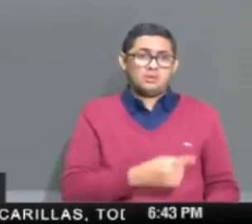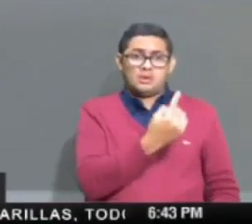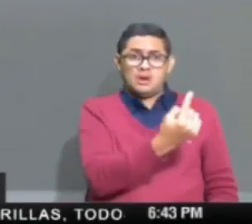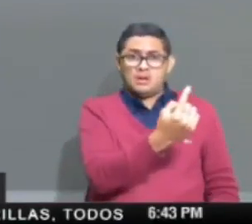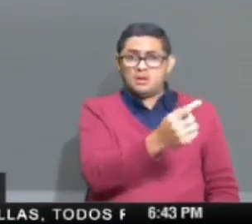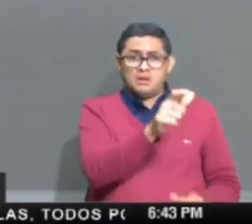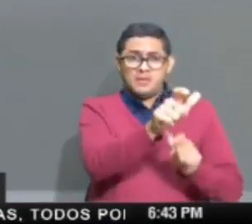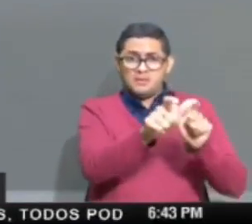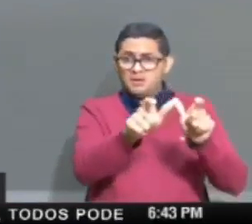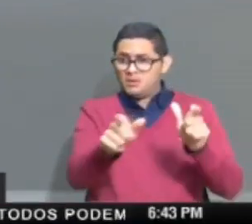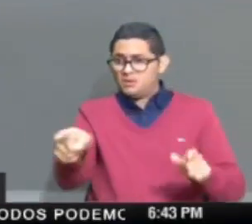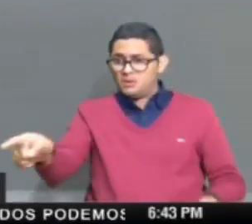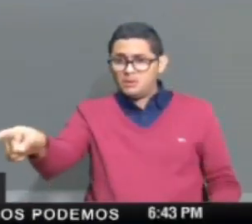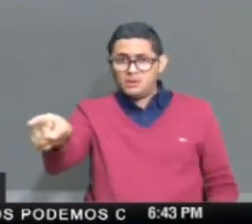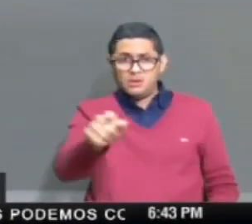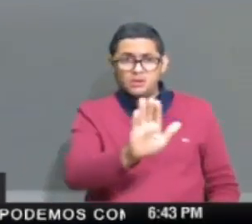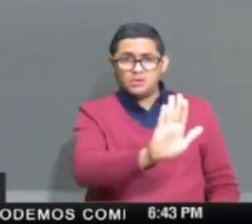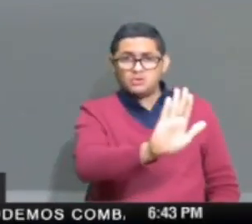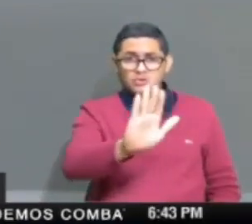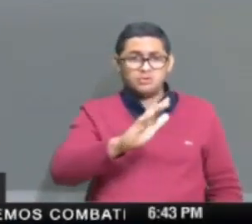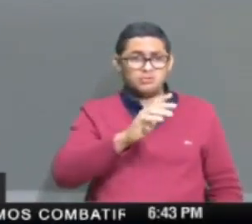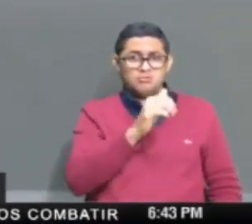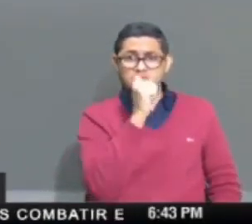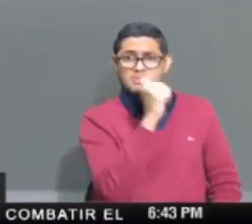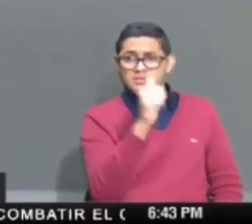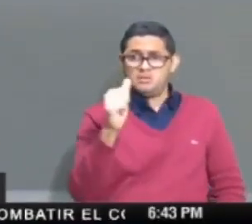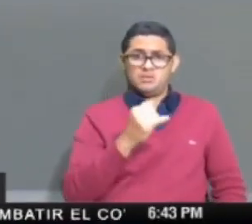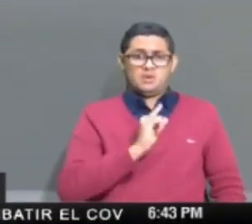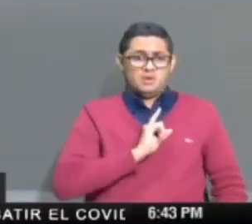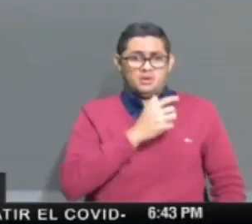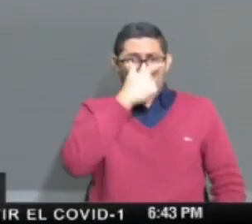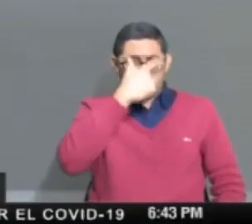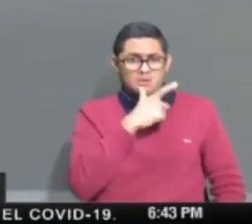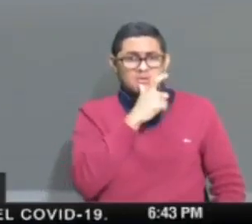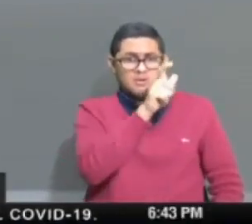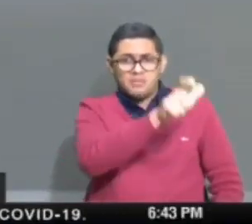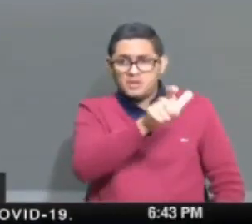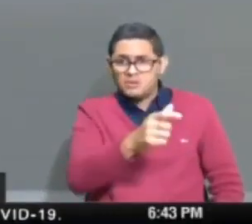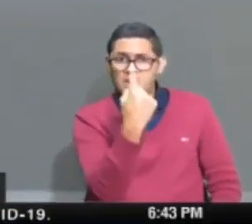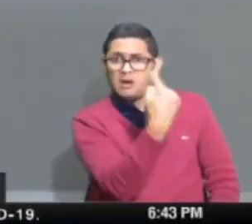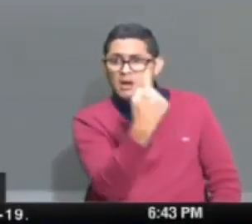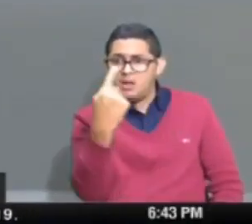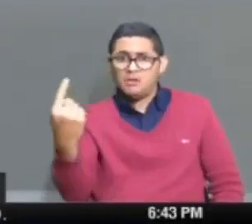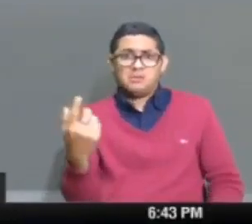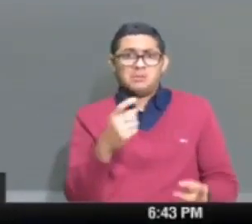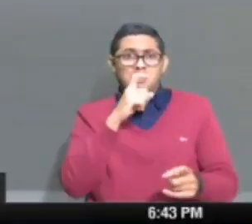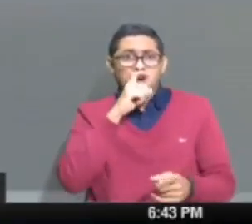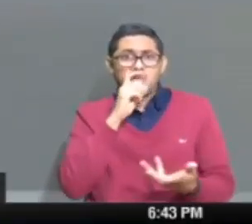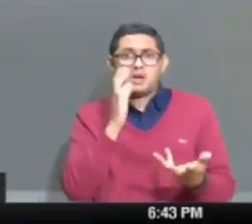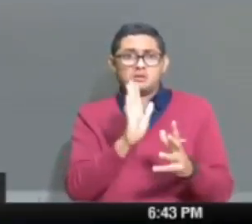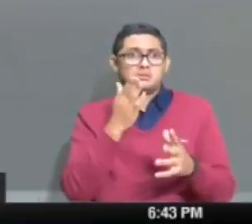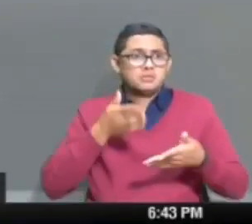tiene un rostro una identidad personal un significado especial para padres